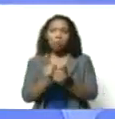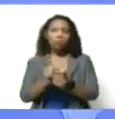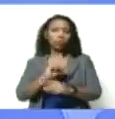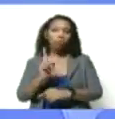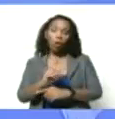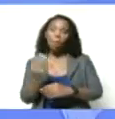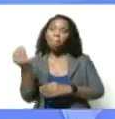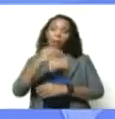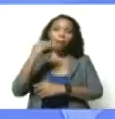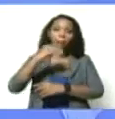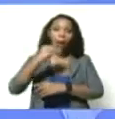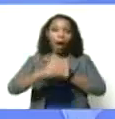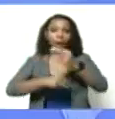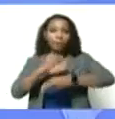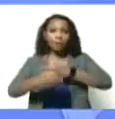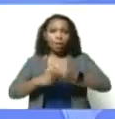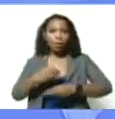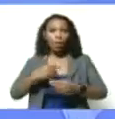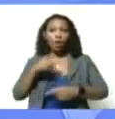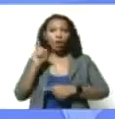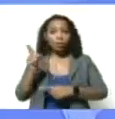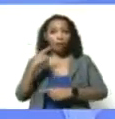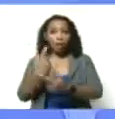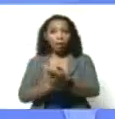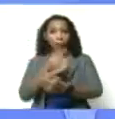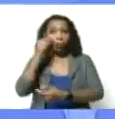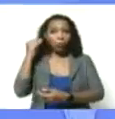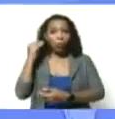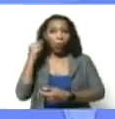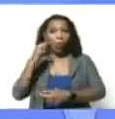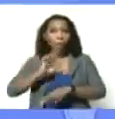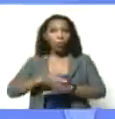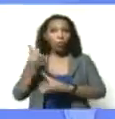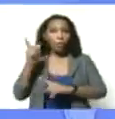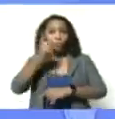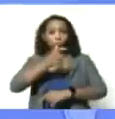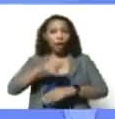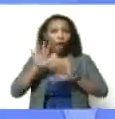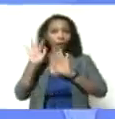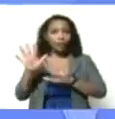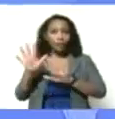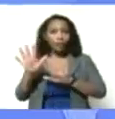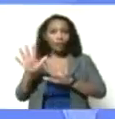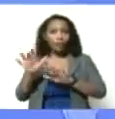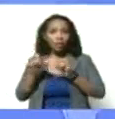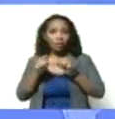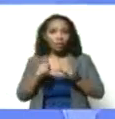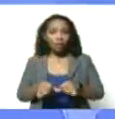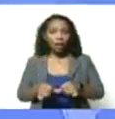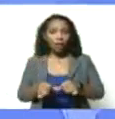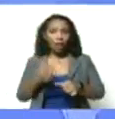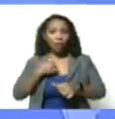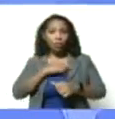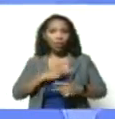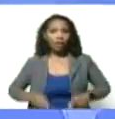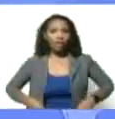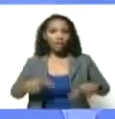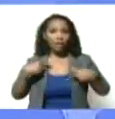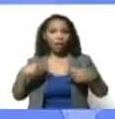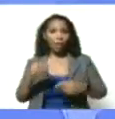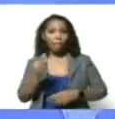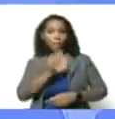podamos. Así es, hermanos y hermanas, porque personas como él quedan en nuestras vidas, nos marcan,